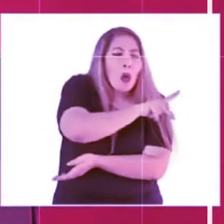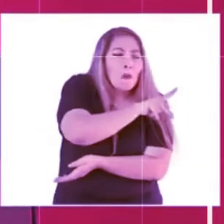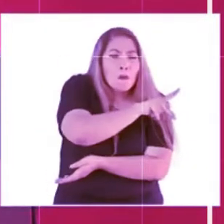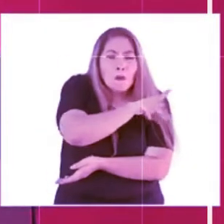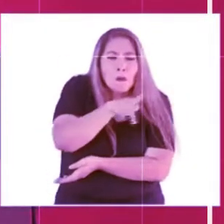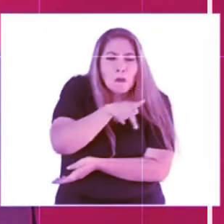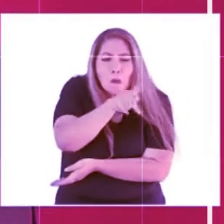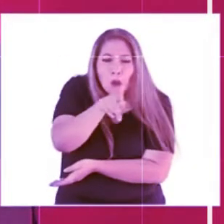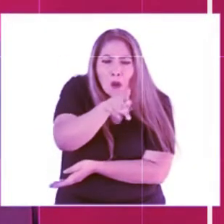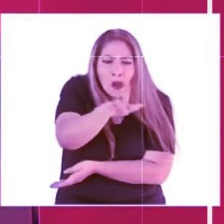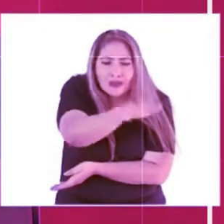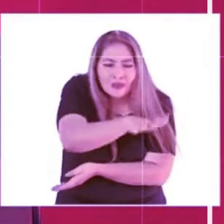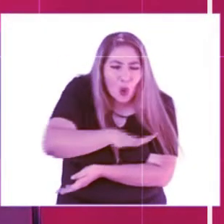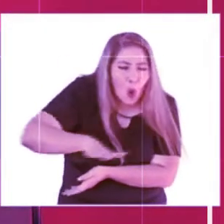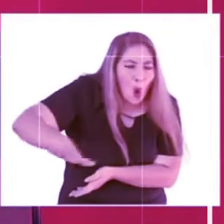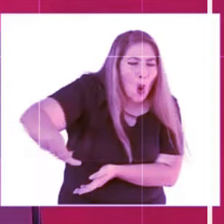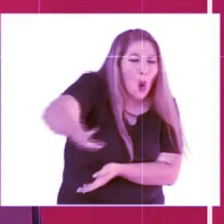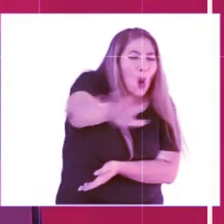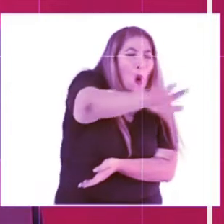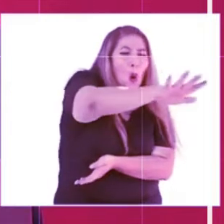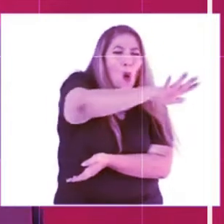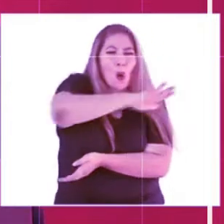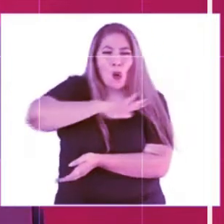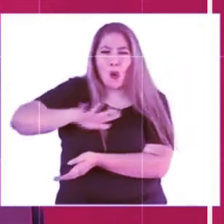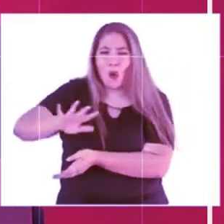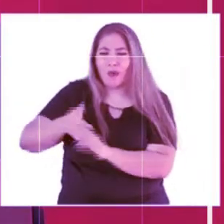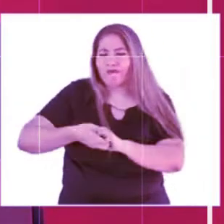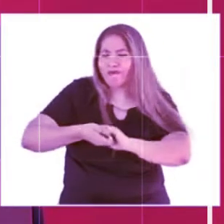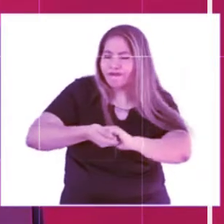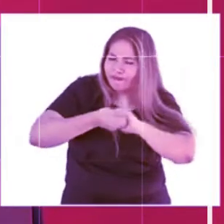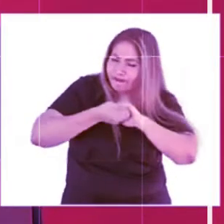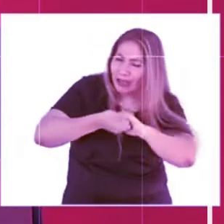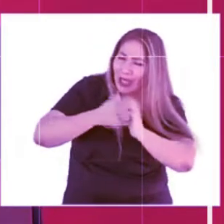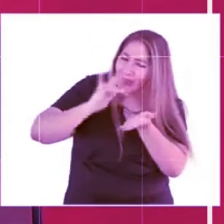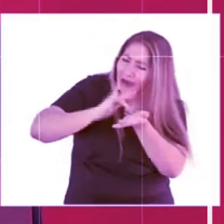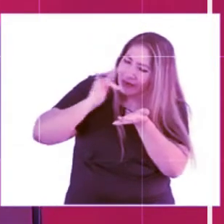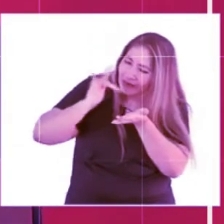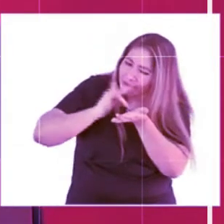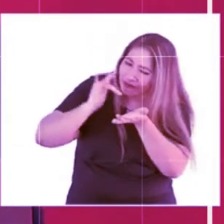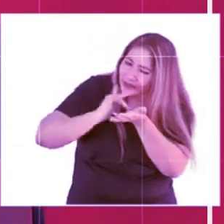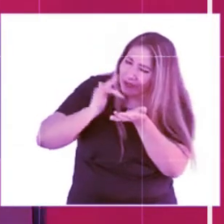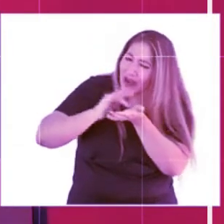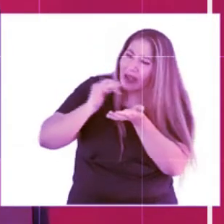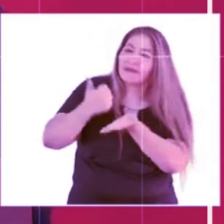chino por su solidaridad. Gracias, muchas